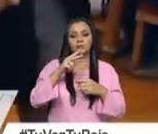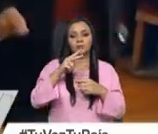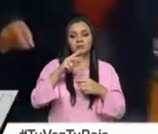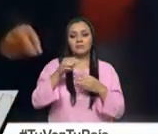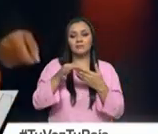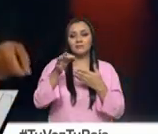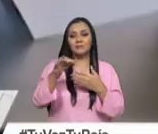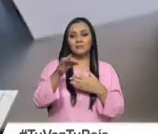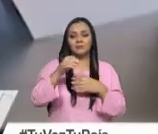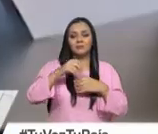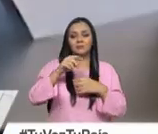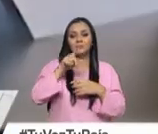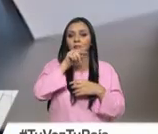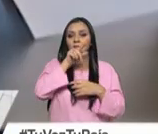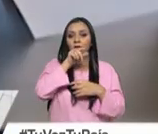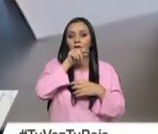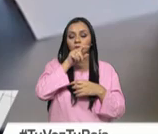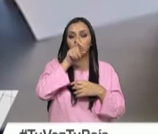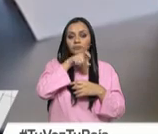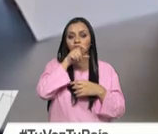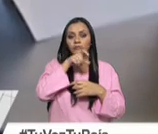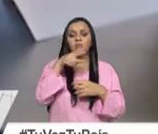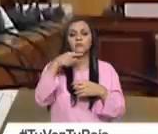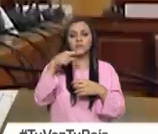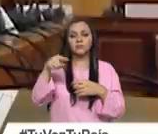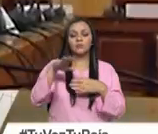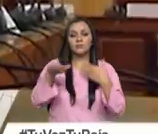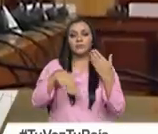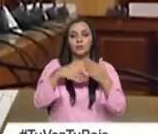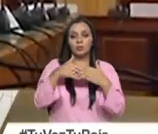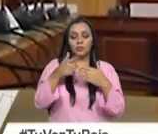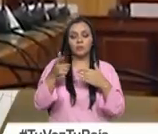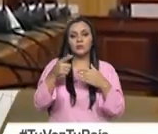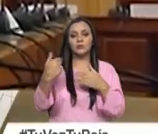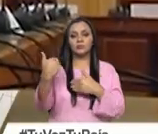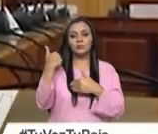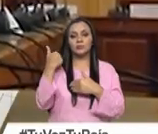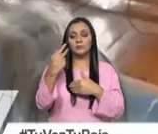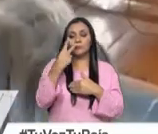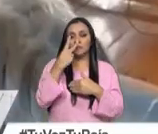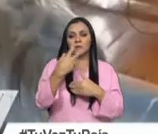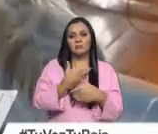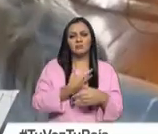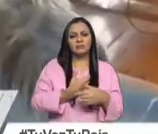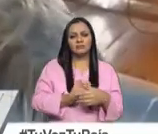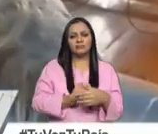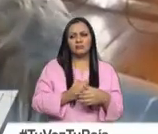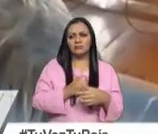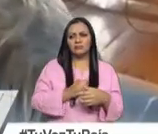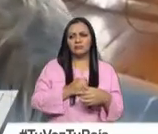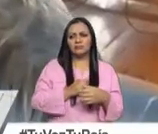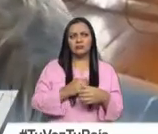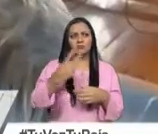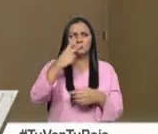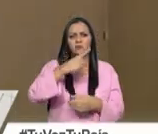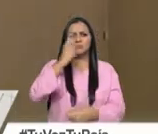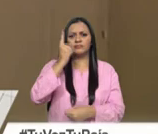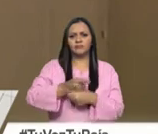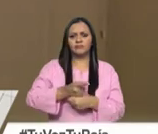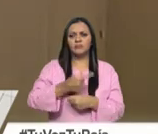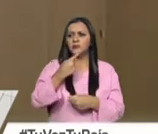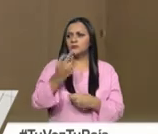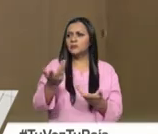migratorios. El responsable de la Asociación de Promoción del Foie, Philippe Fagón, se muestra consternado por la medida radical para cortar el